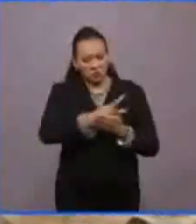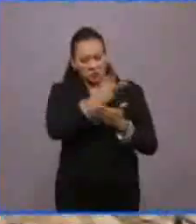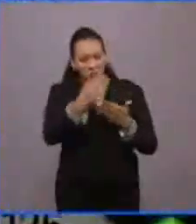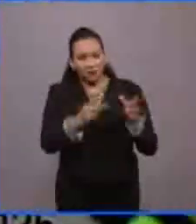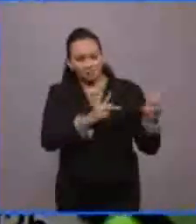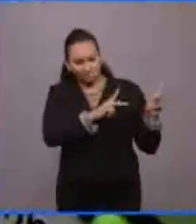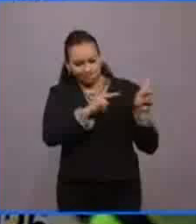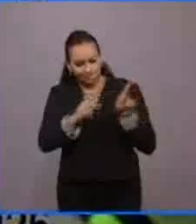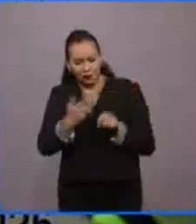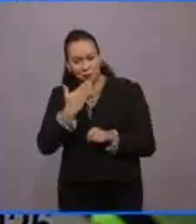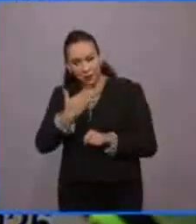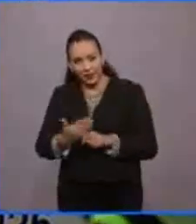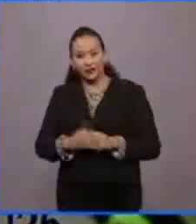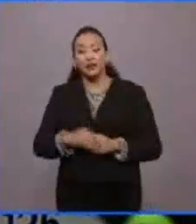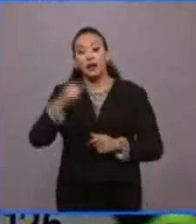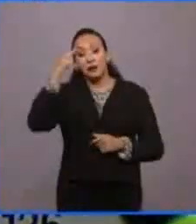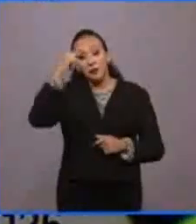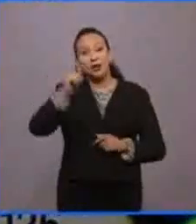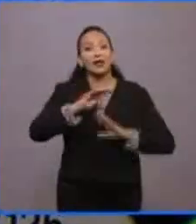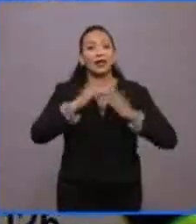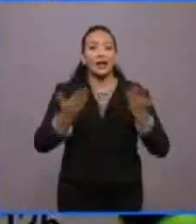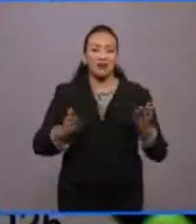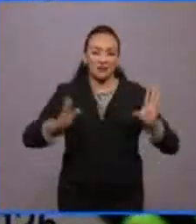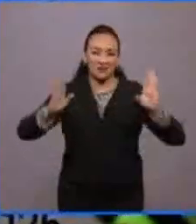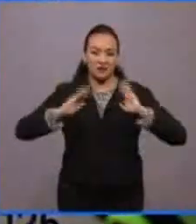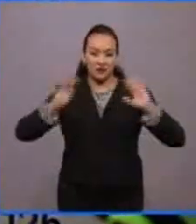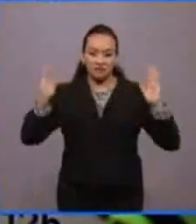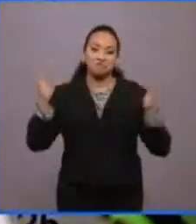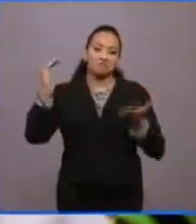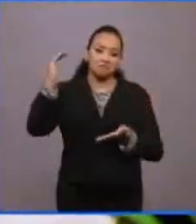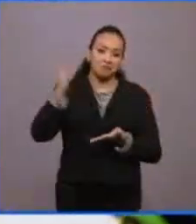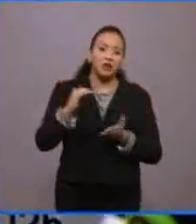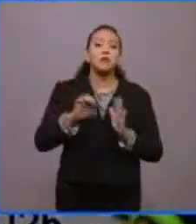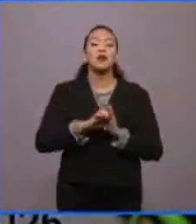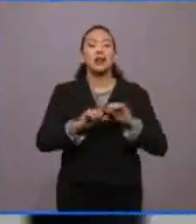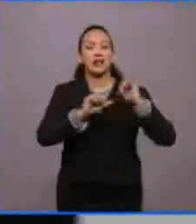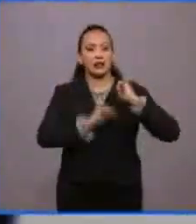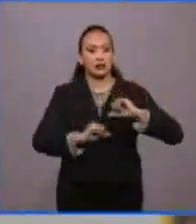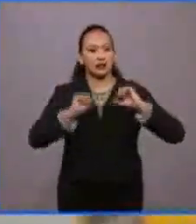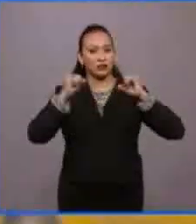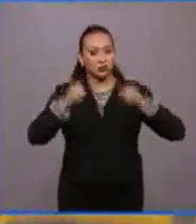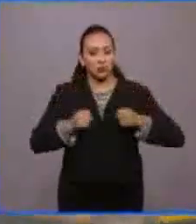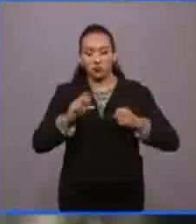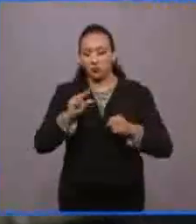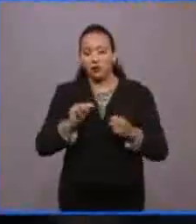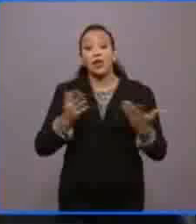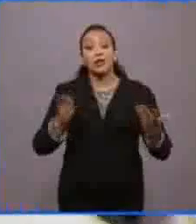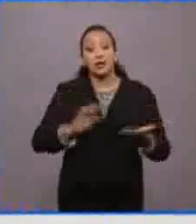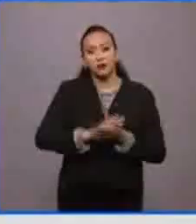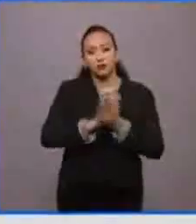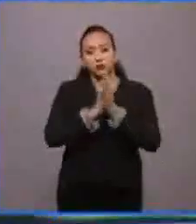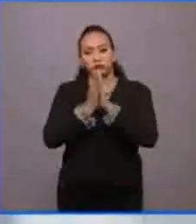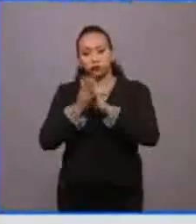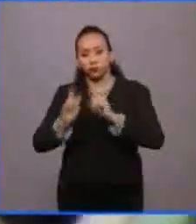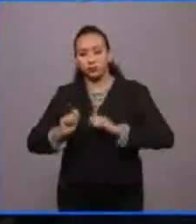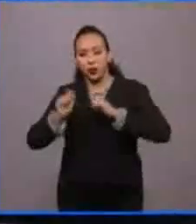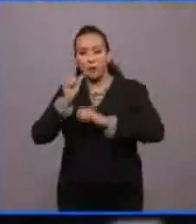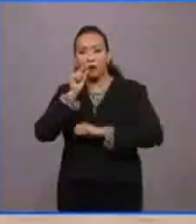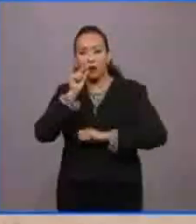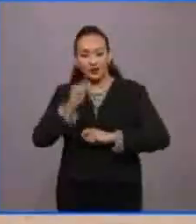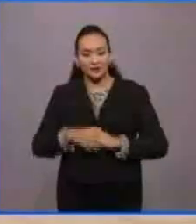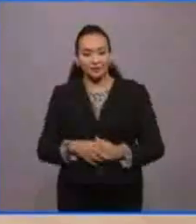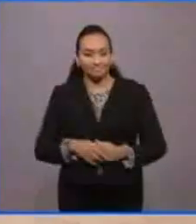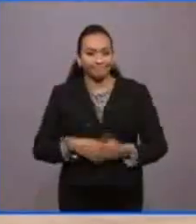concreto para el retiro gradual de las Fuerzas Armadas de tareas de seguridad y su transferencia a las policías